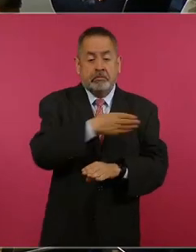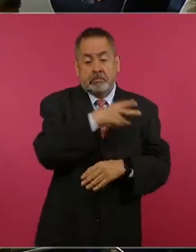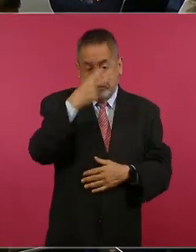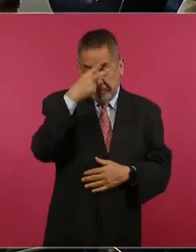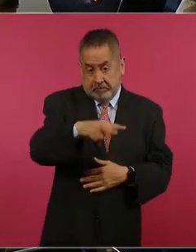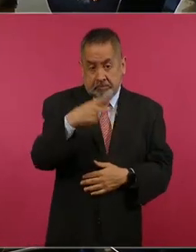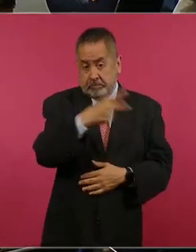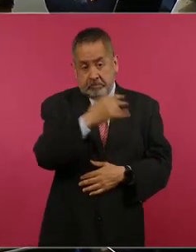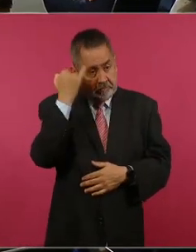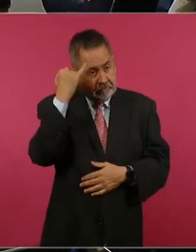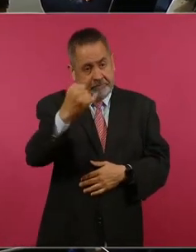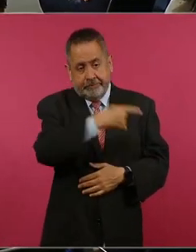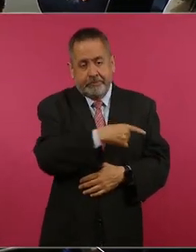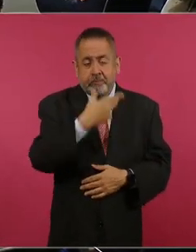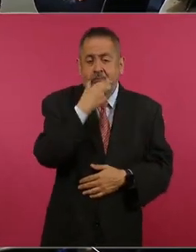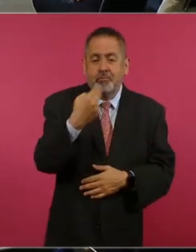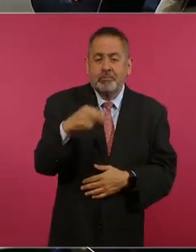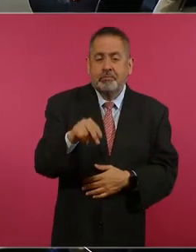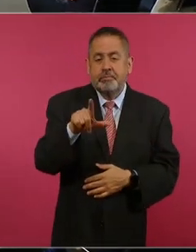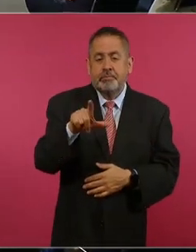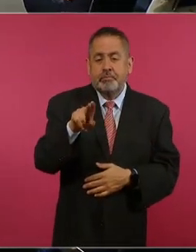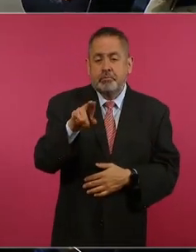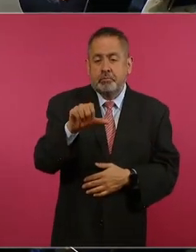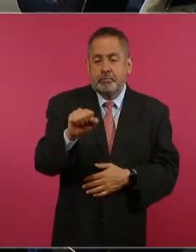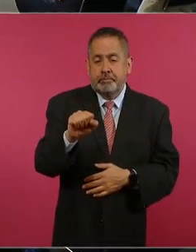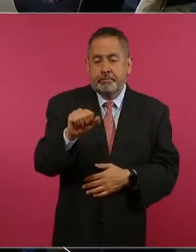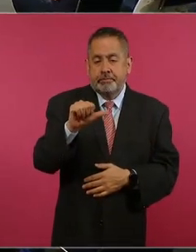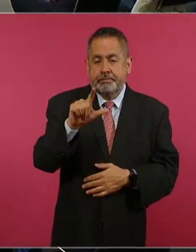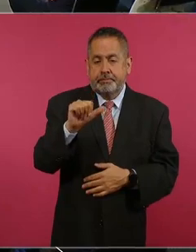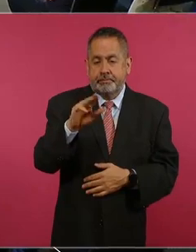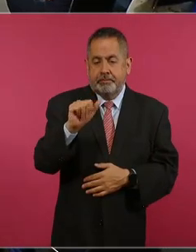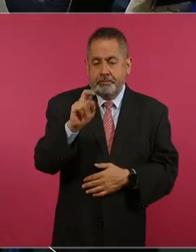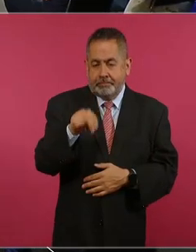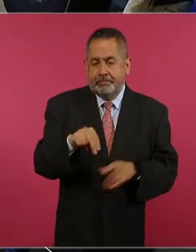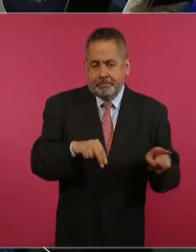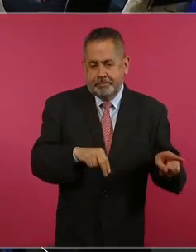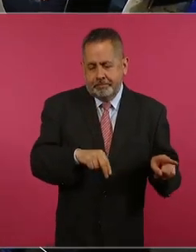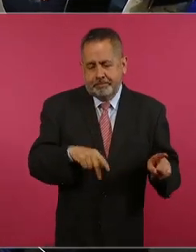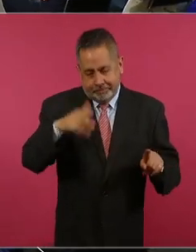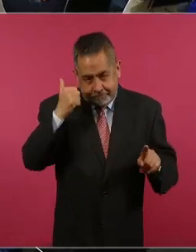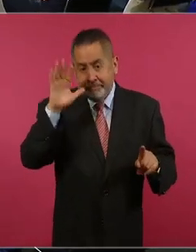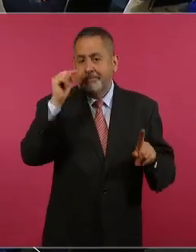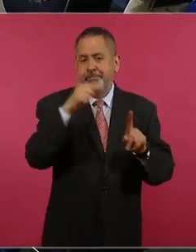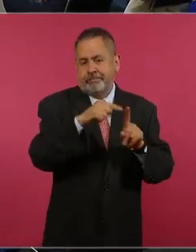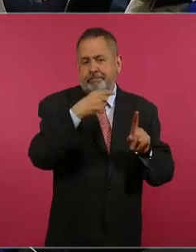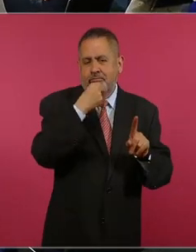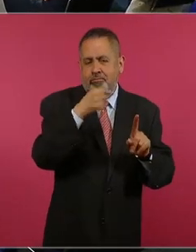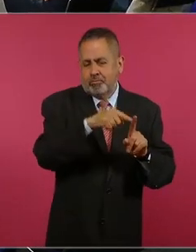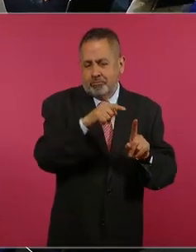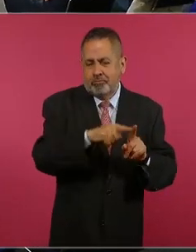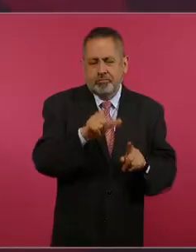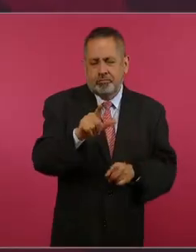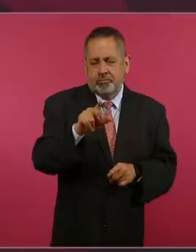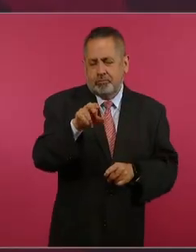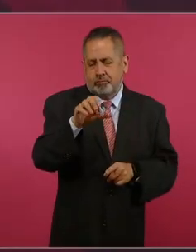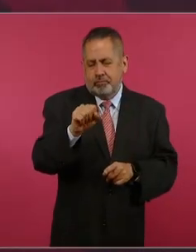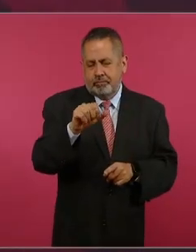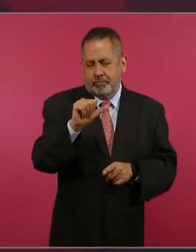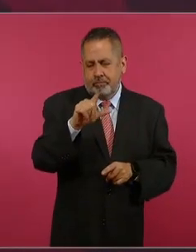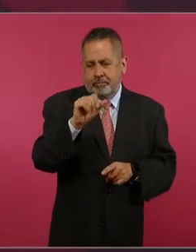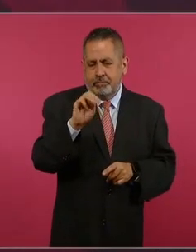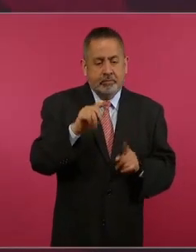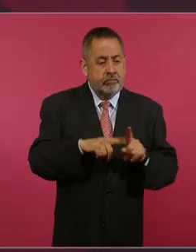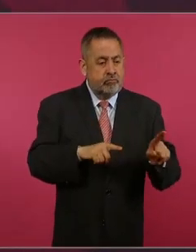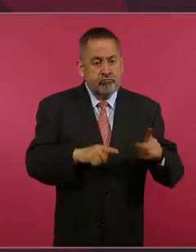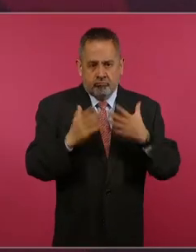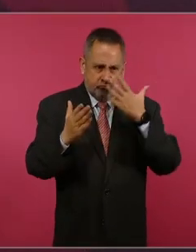Y aunque Lucas Alamán era un hombre